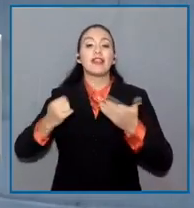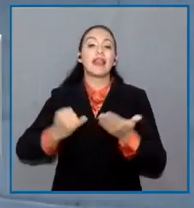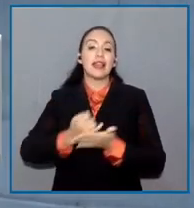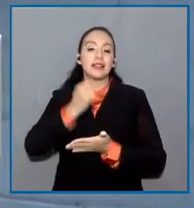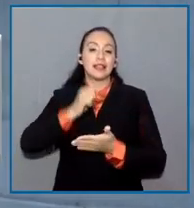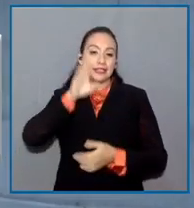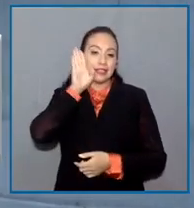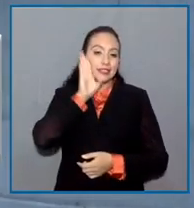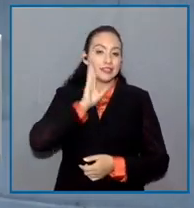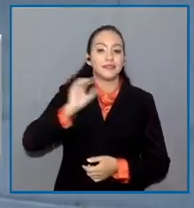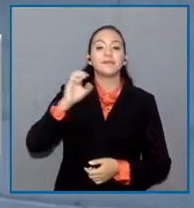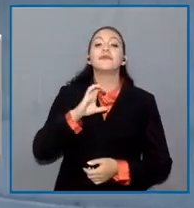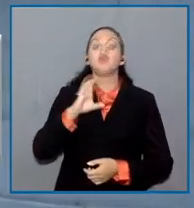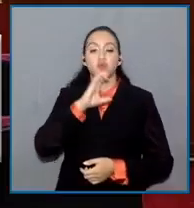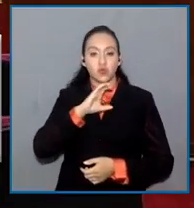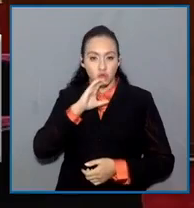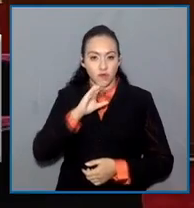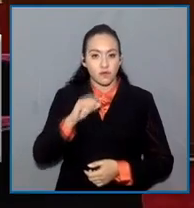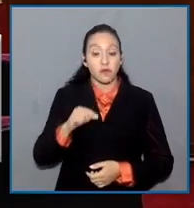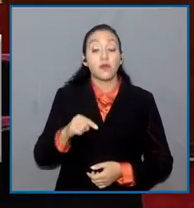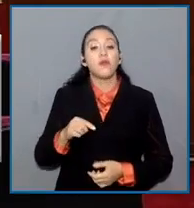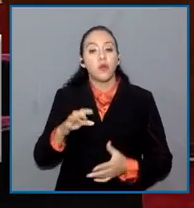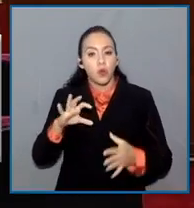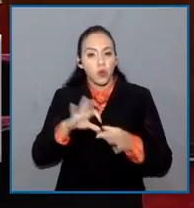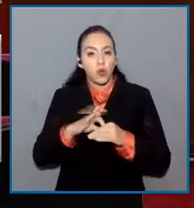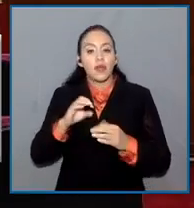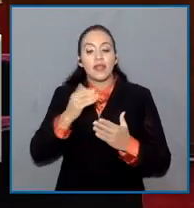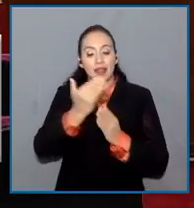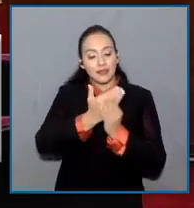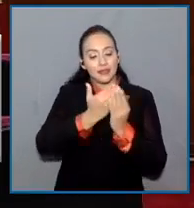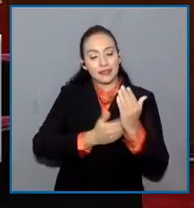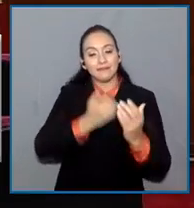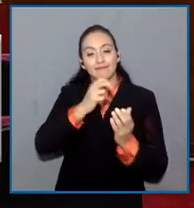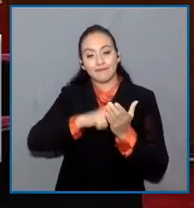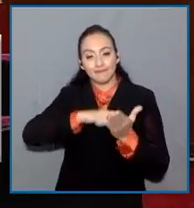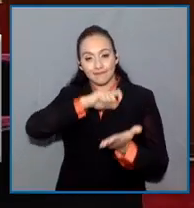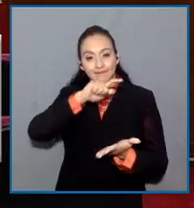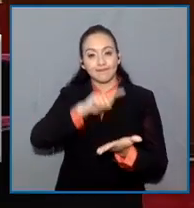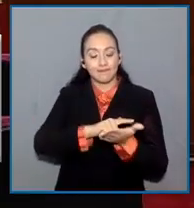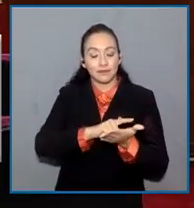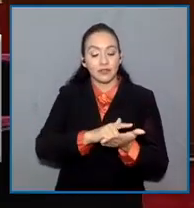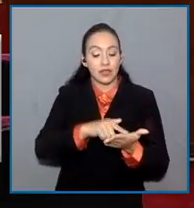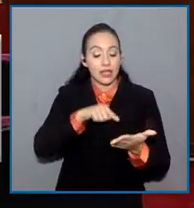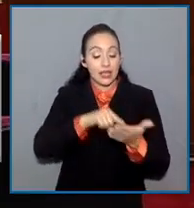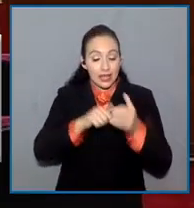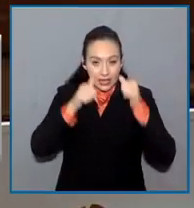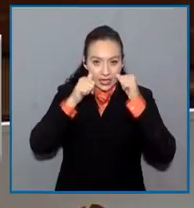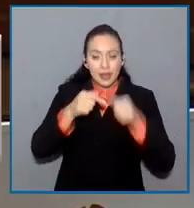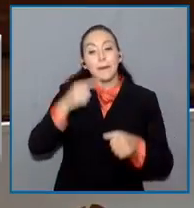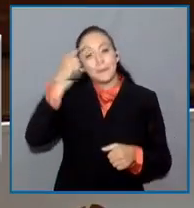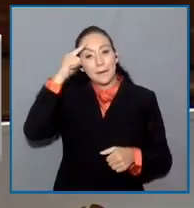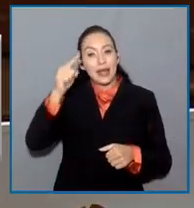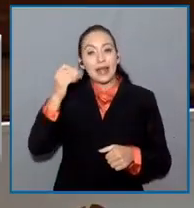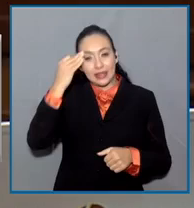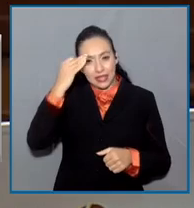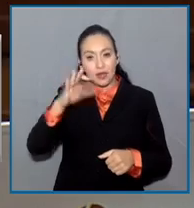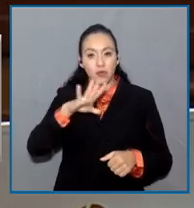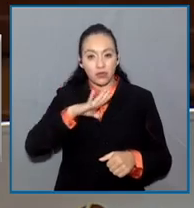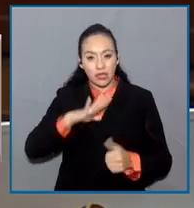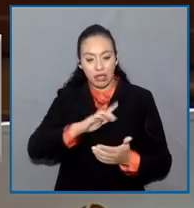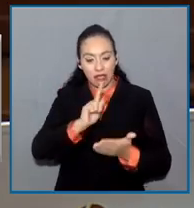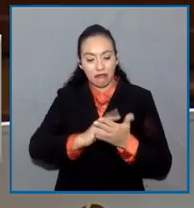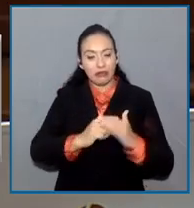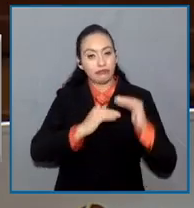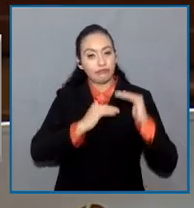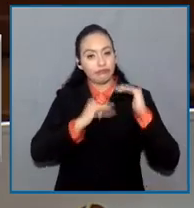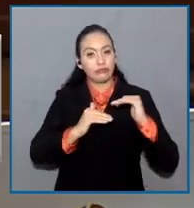Carrancá, relacionado con los expedientes de la llamada reforma judicial, atendiendo los plazos previstos en la ley, conforme a los cuales